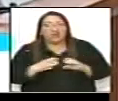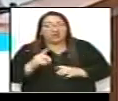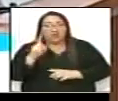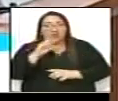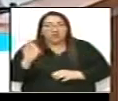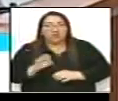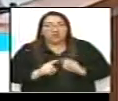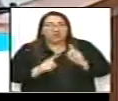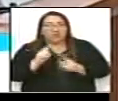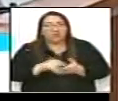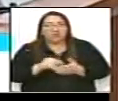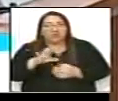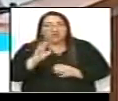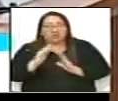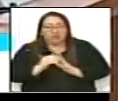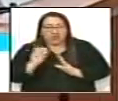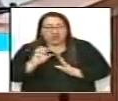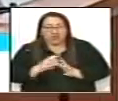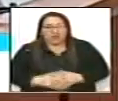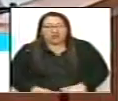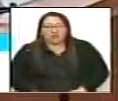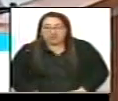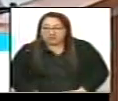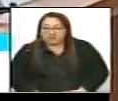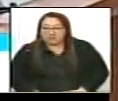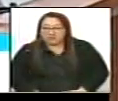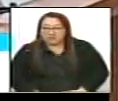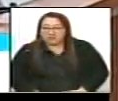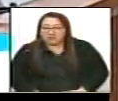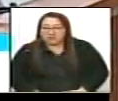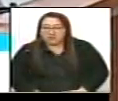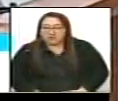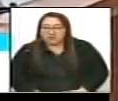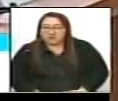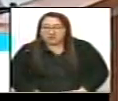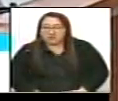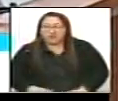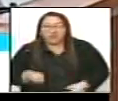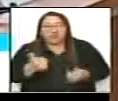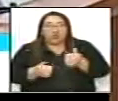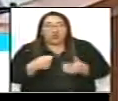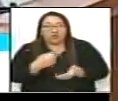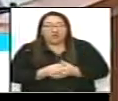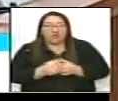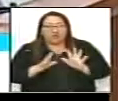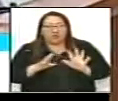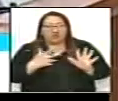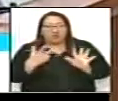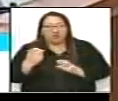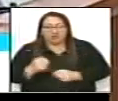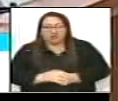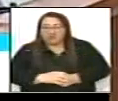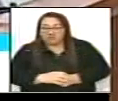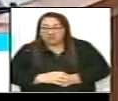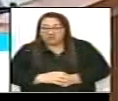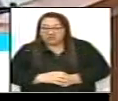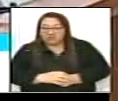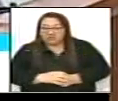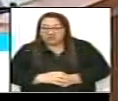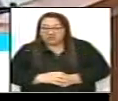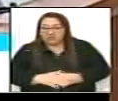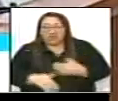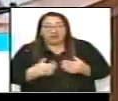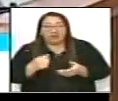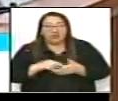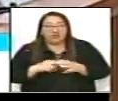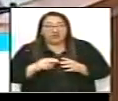es de 11.5 millones de dólares, de los cuales se ha pagado con cifras específicas 10.800. Y la base de